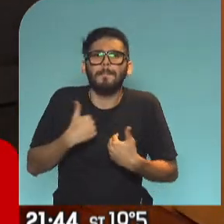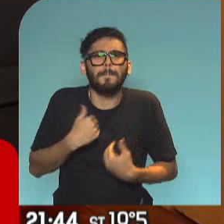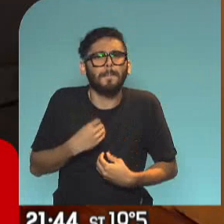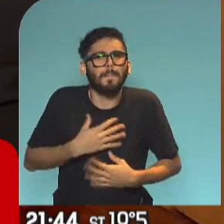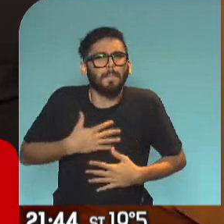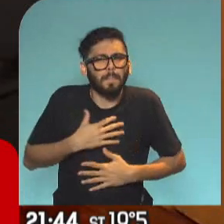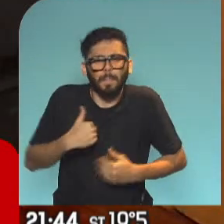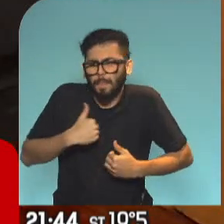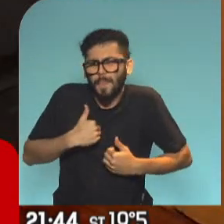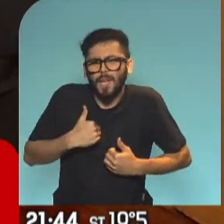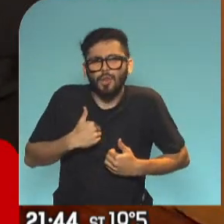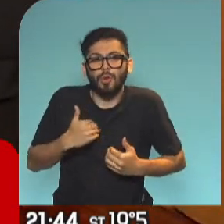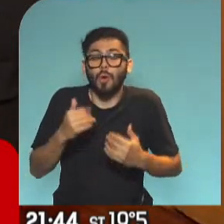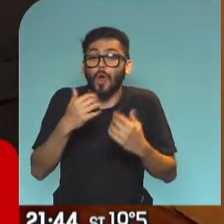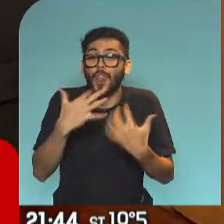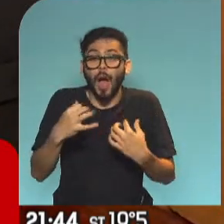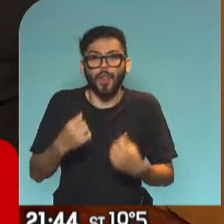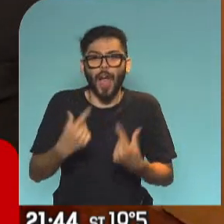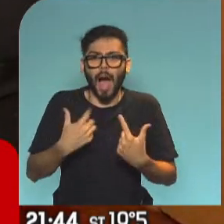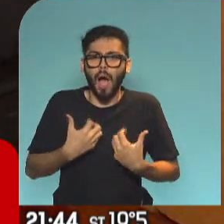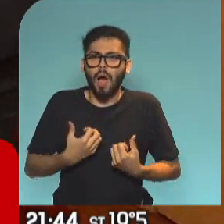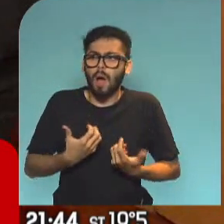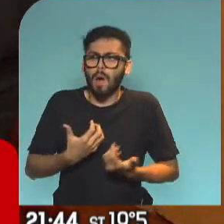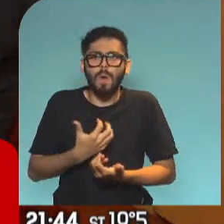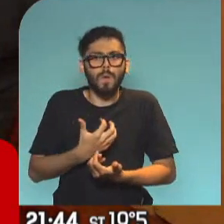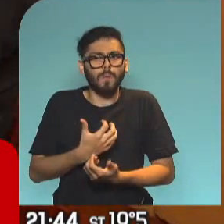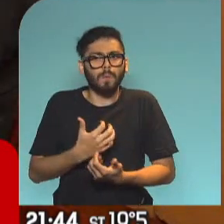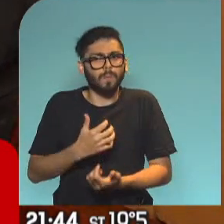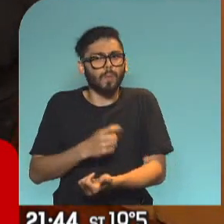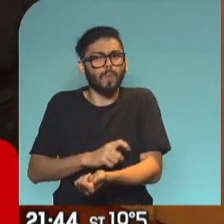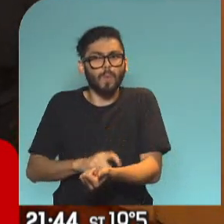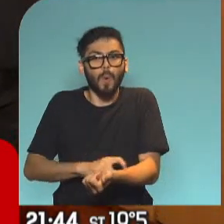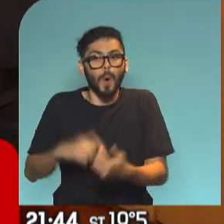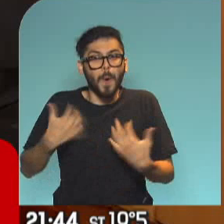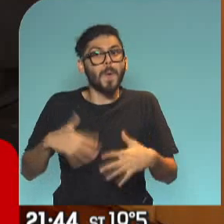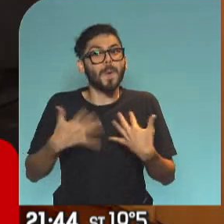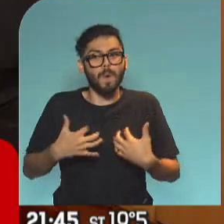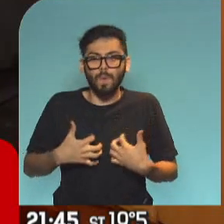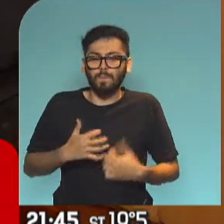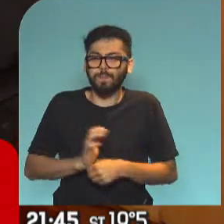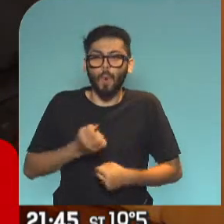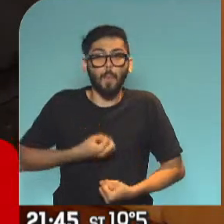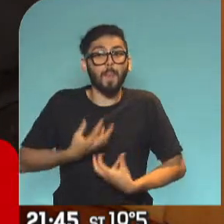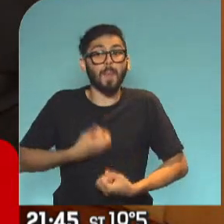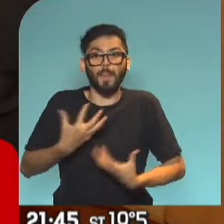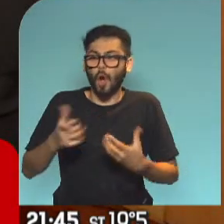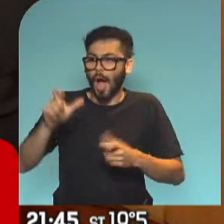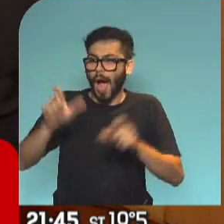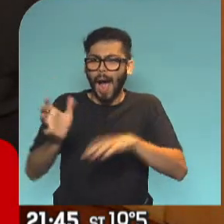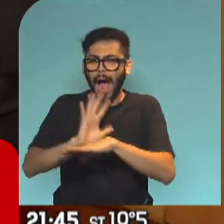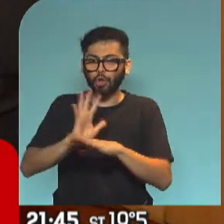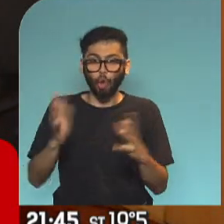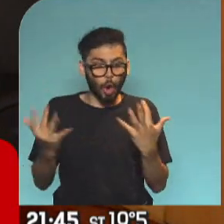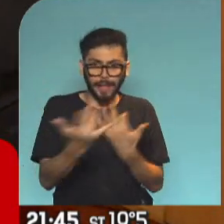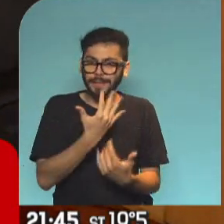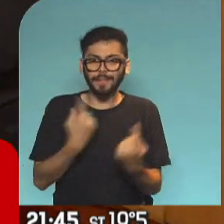Es muy adrenalínico lo que se genera en este contacto con los actores en el medio de la